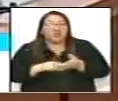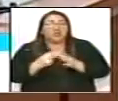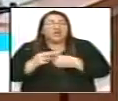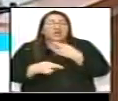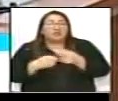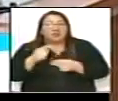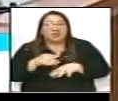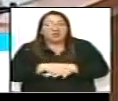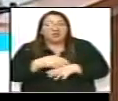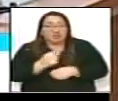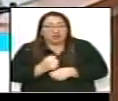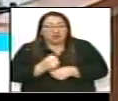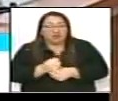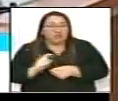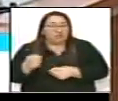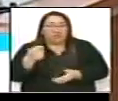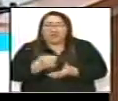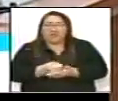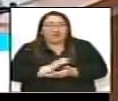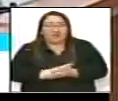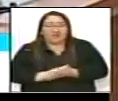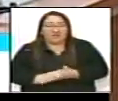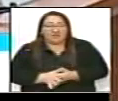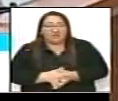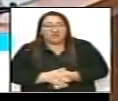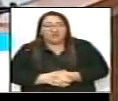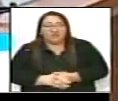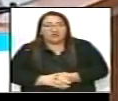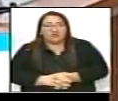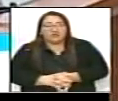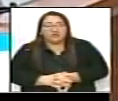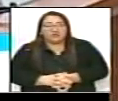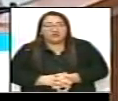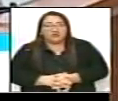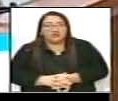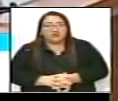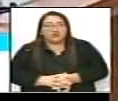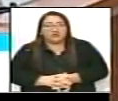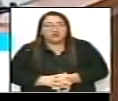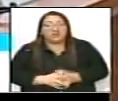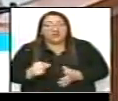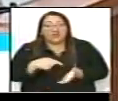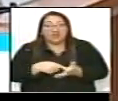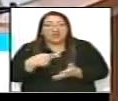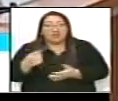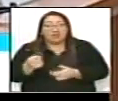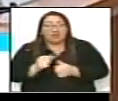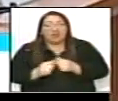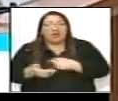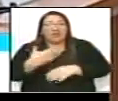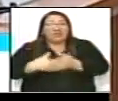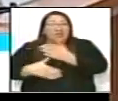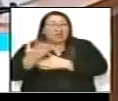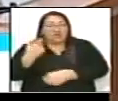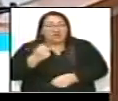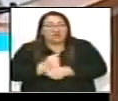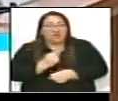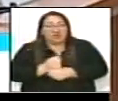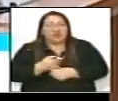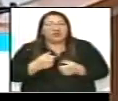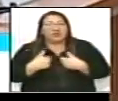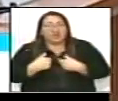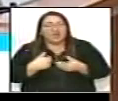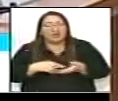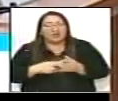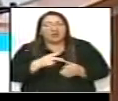repetir, esta gestión no ha pagado un centavo alguno, si bien es cierto, son deudas existentes de las anteriores gestiones y que se tiene